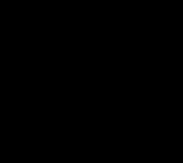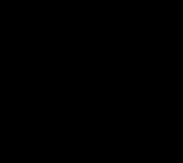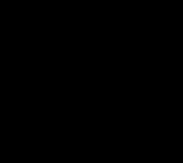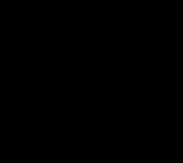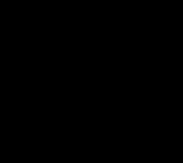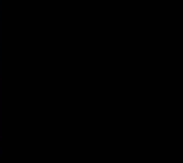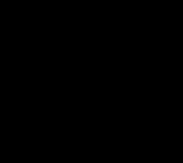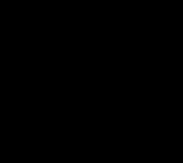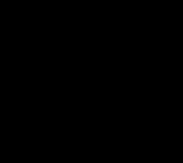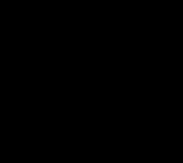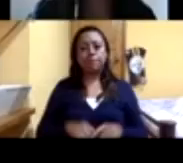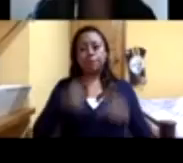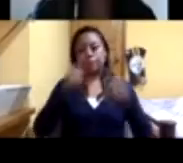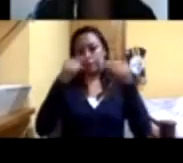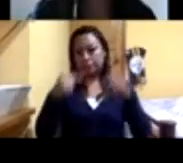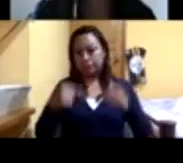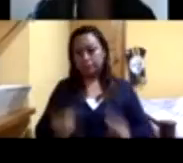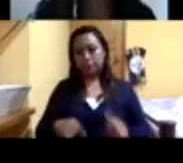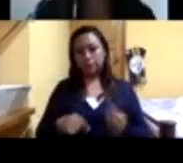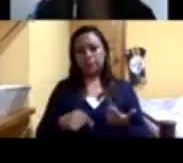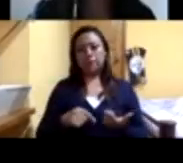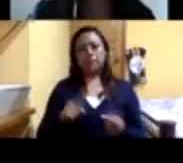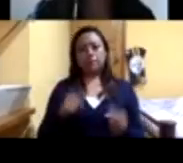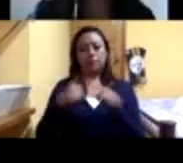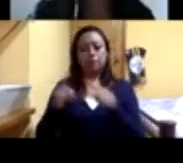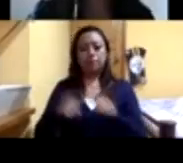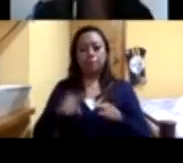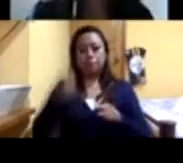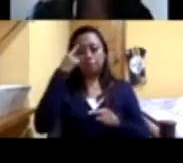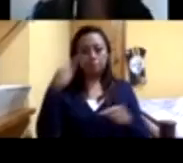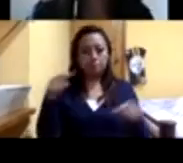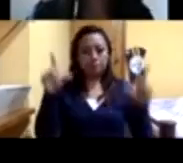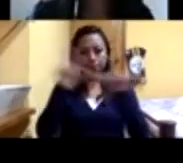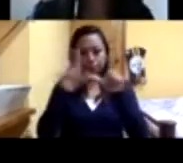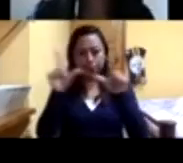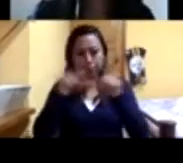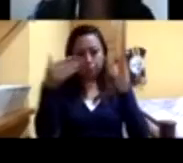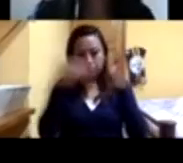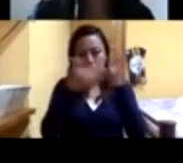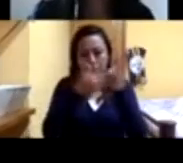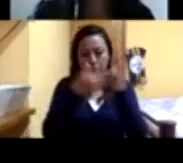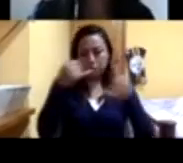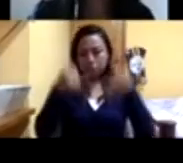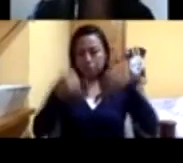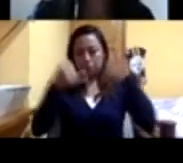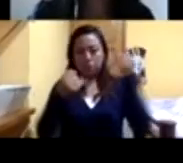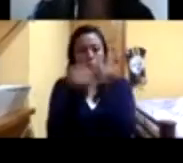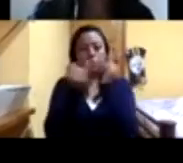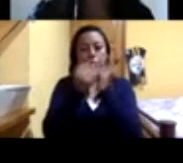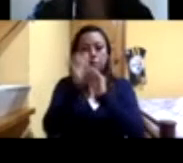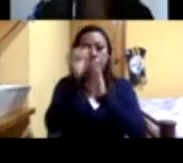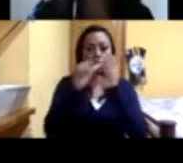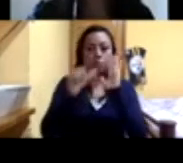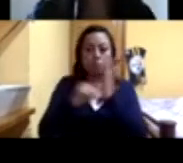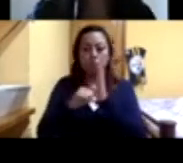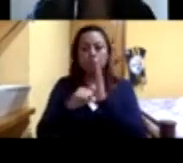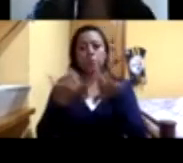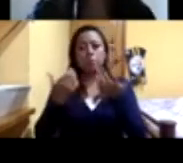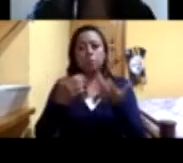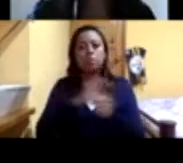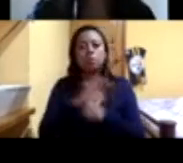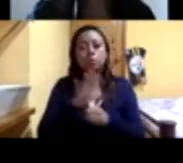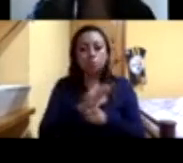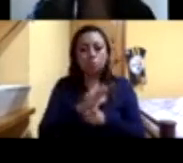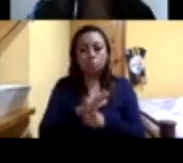los argumentos de los particulares para el efecto de poder encuadrar jurídicamente en qué artículo es donde encuadra